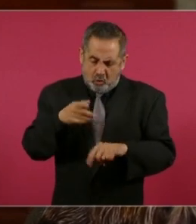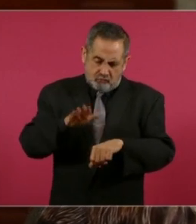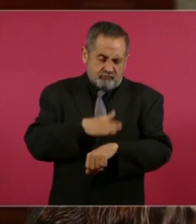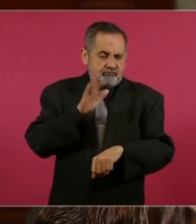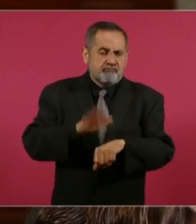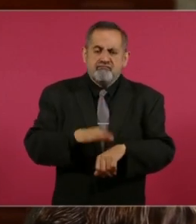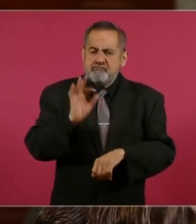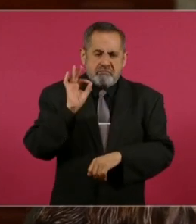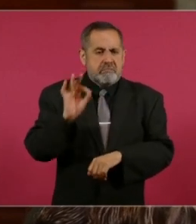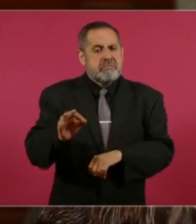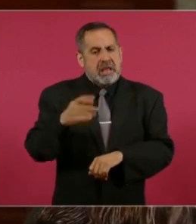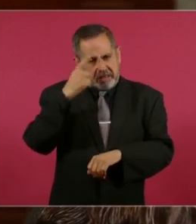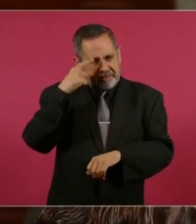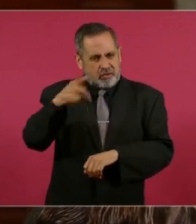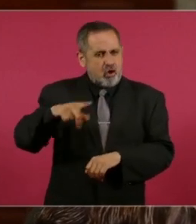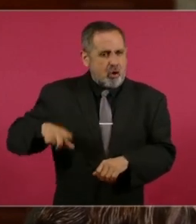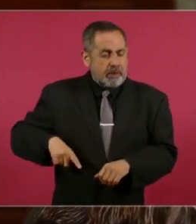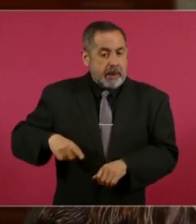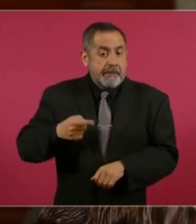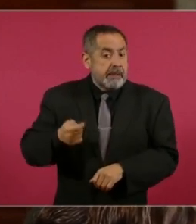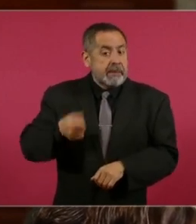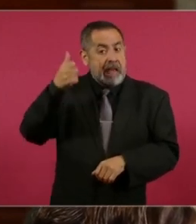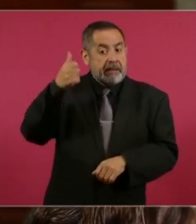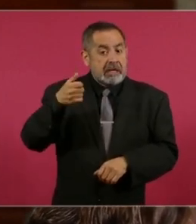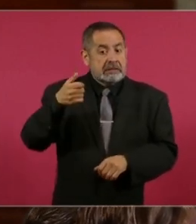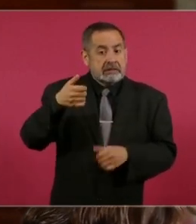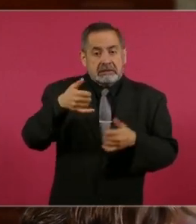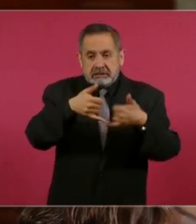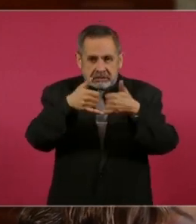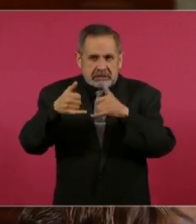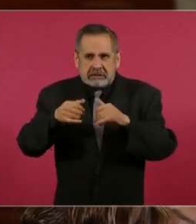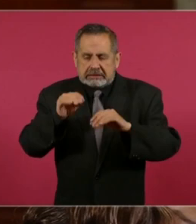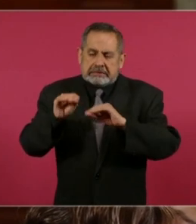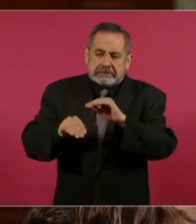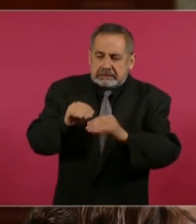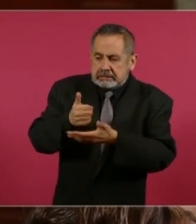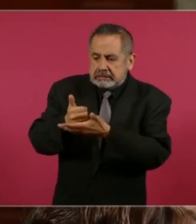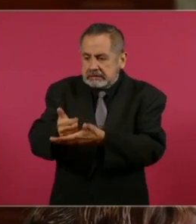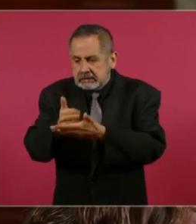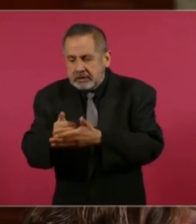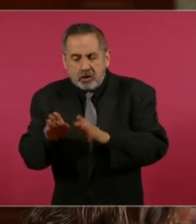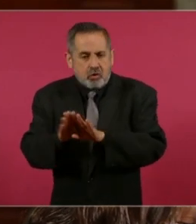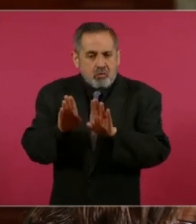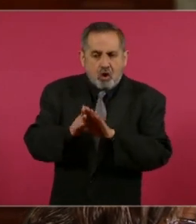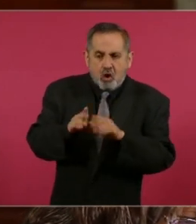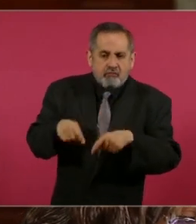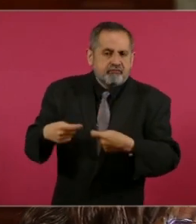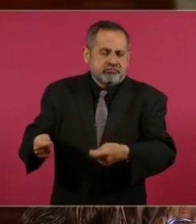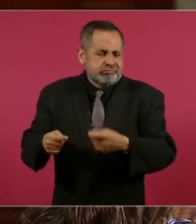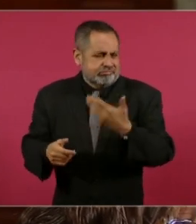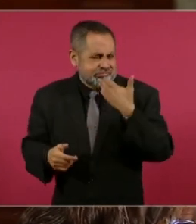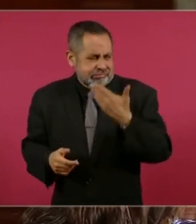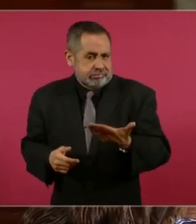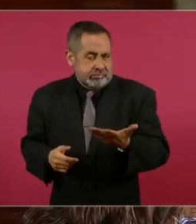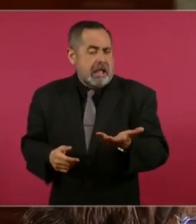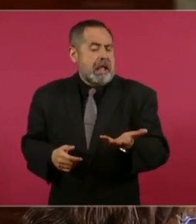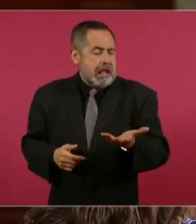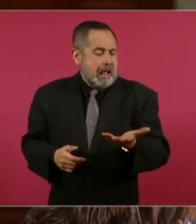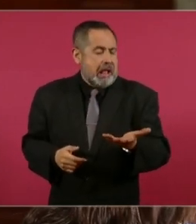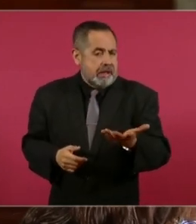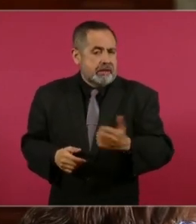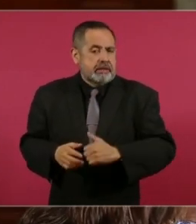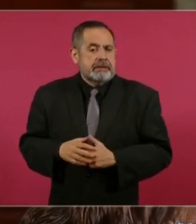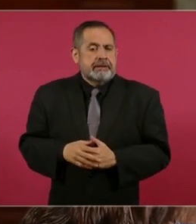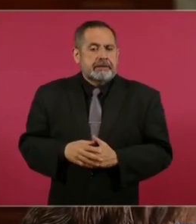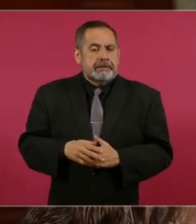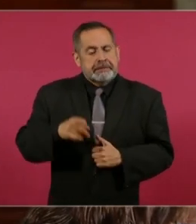su gobierno, pues es la primera vez que se piensa en derechohabientes sin relación vigentes. Presidente, ¿qué hará o